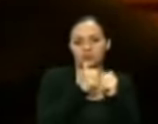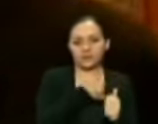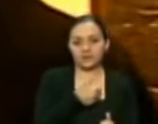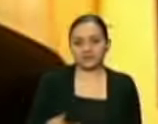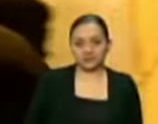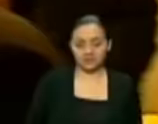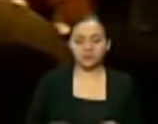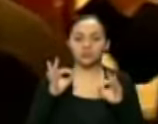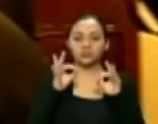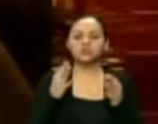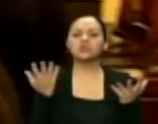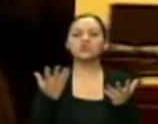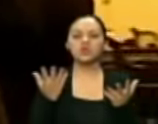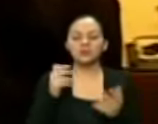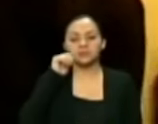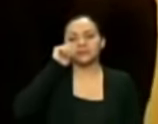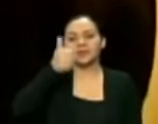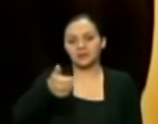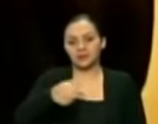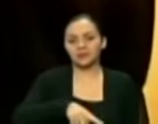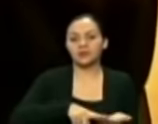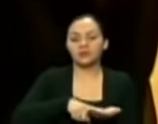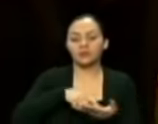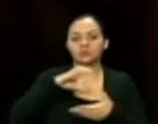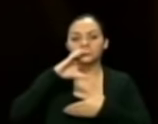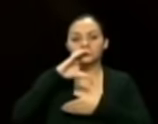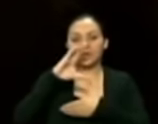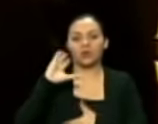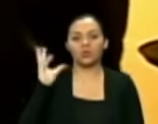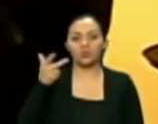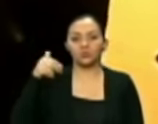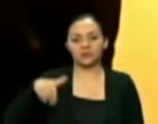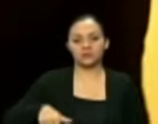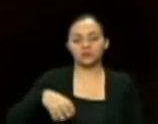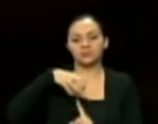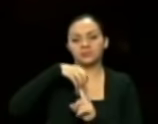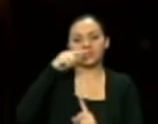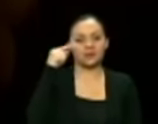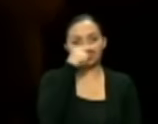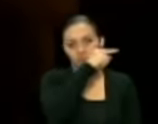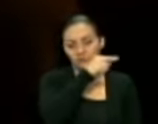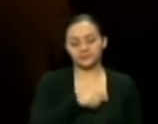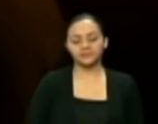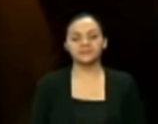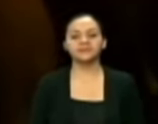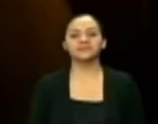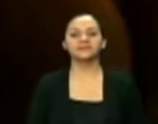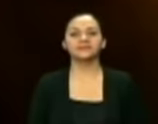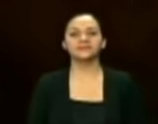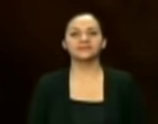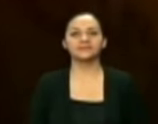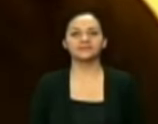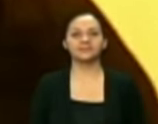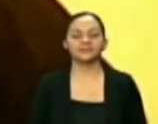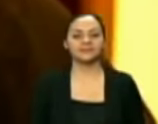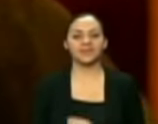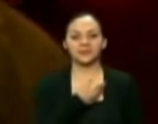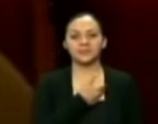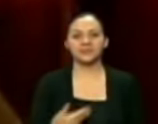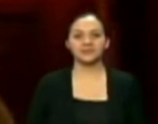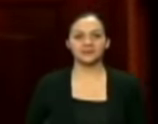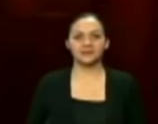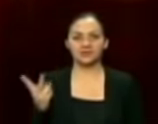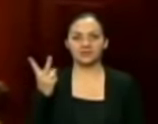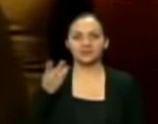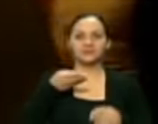se celebrará en la sede de la Unión de Naciones Suramericanas, UNASUR, el día de mañana. Ahí podemos ver a los presidentes ingresando al